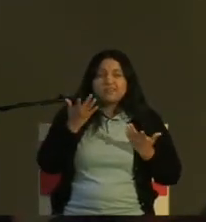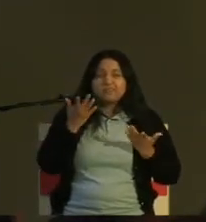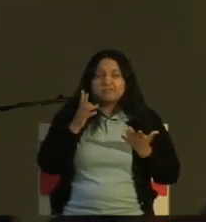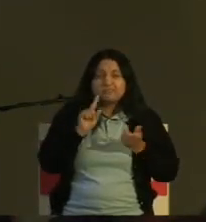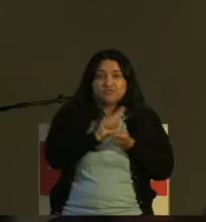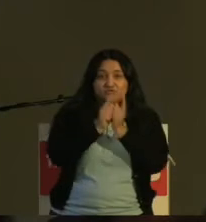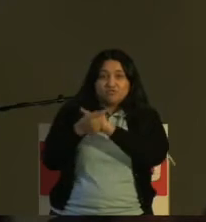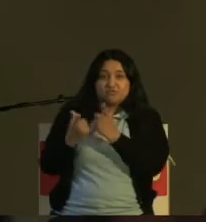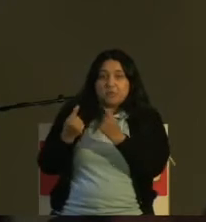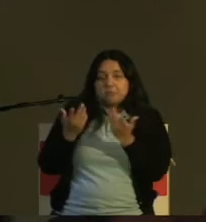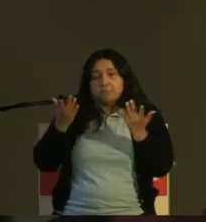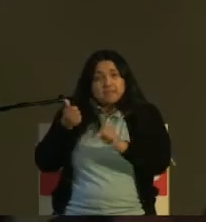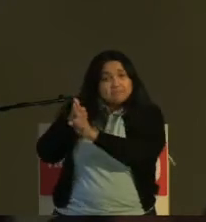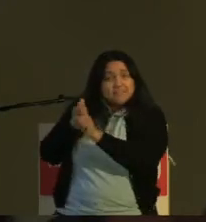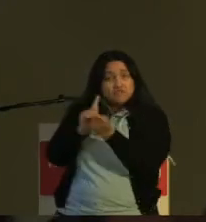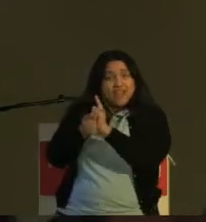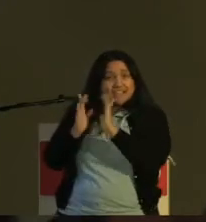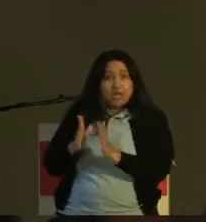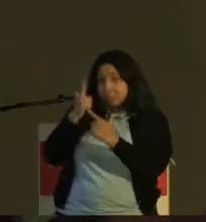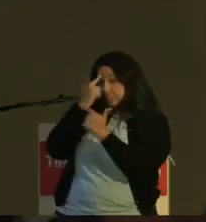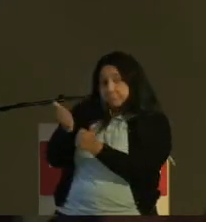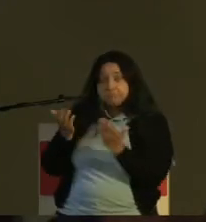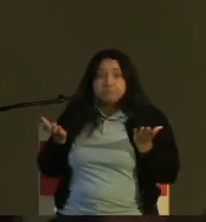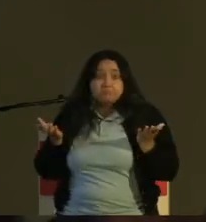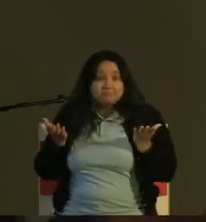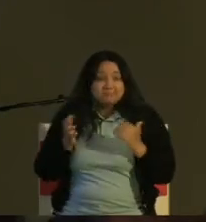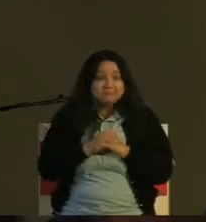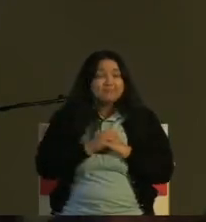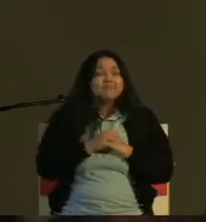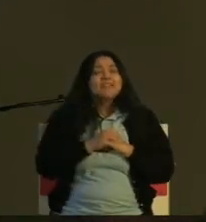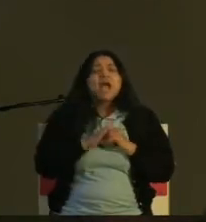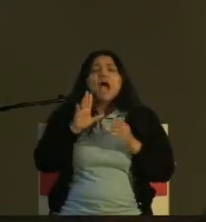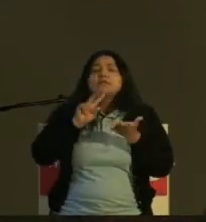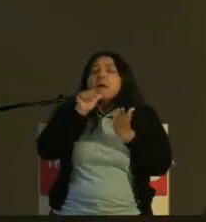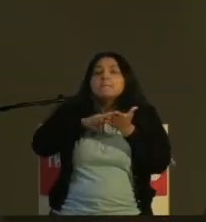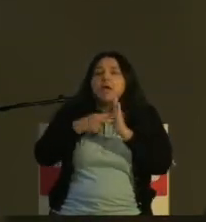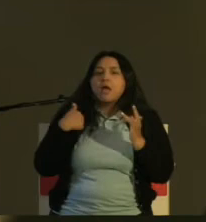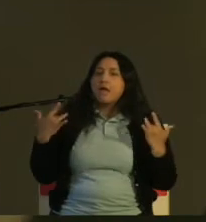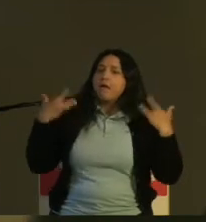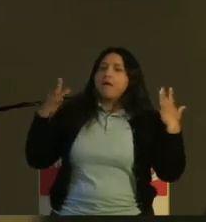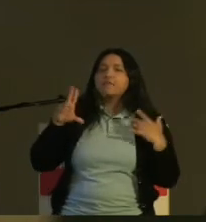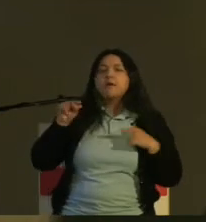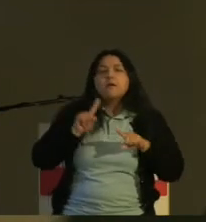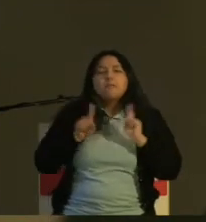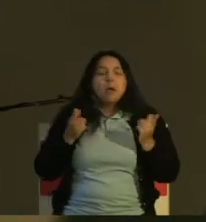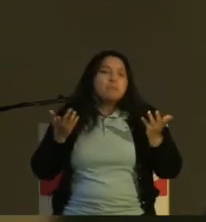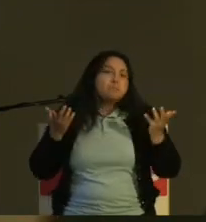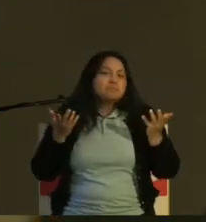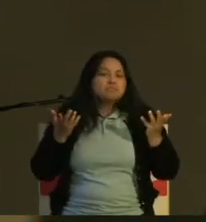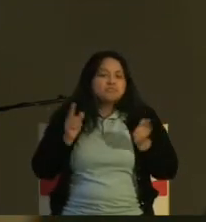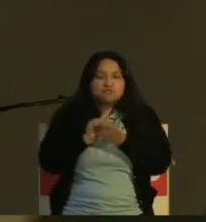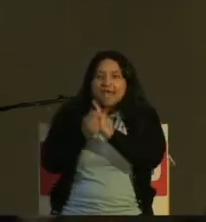cualquier traductor puede hacer lo que quiera porque yo no, no sé escrito. No es que no me importe, sino que tengo una incapacidad de